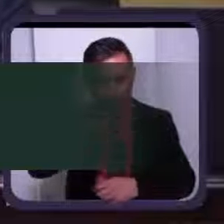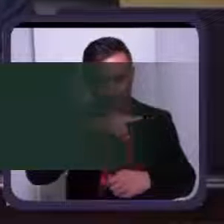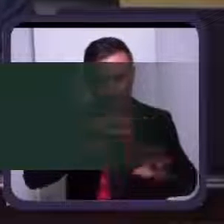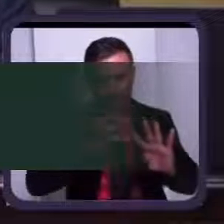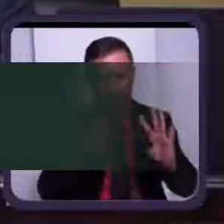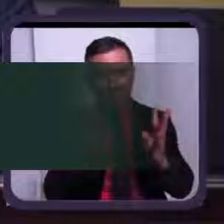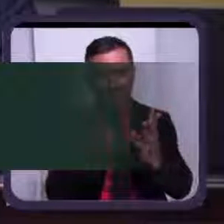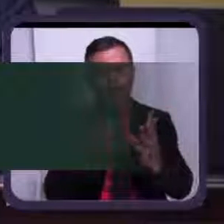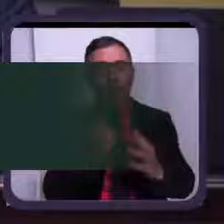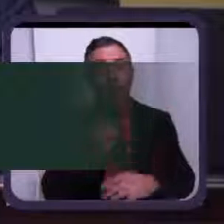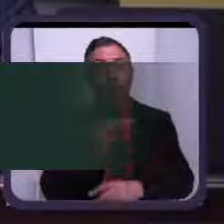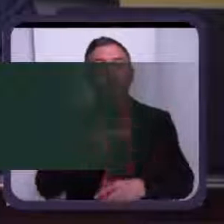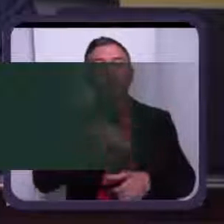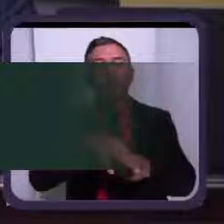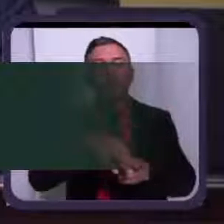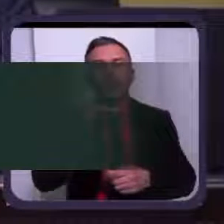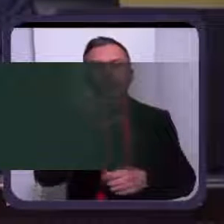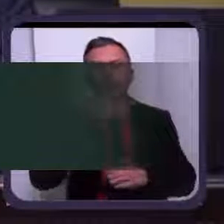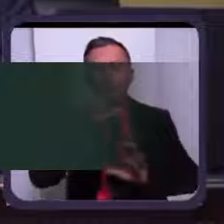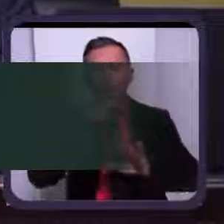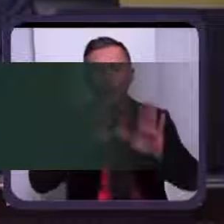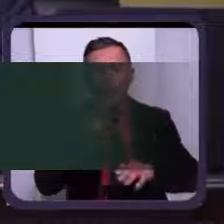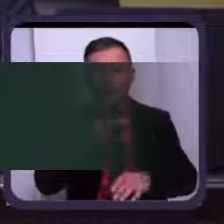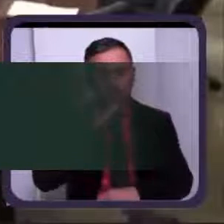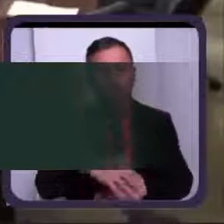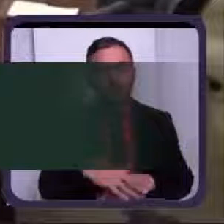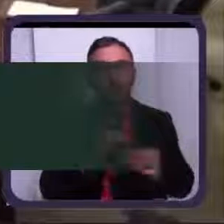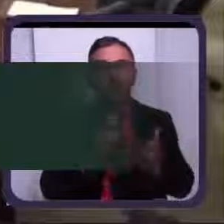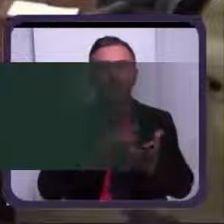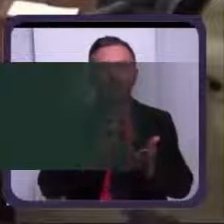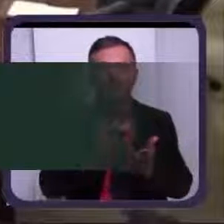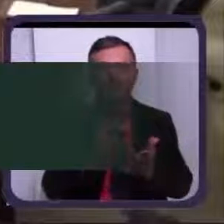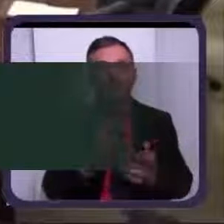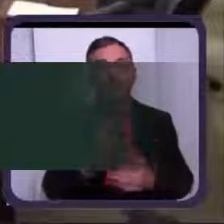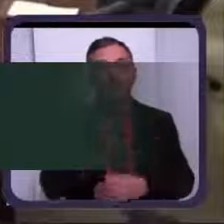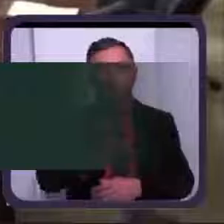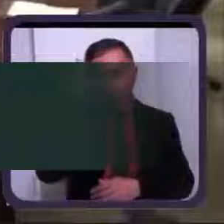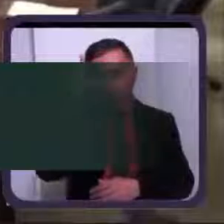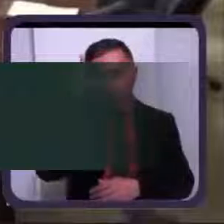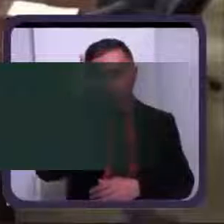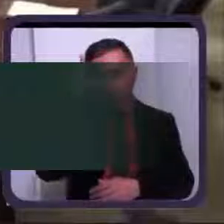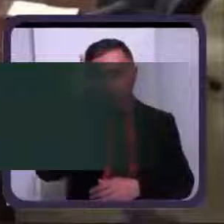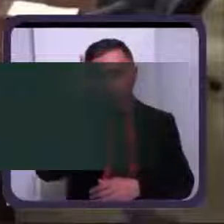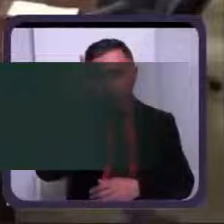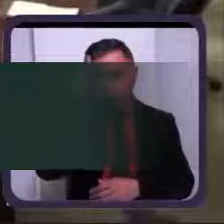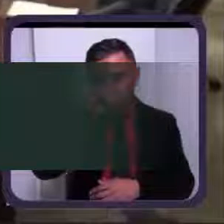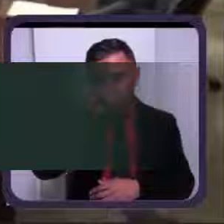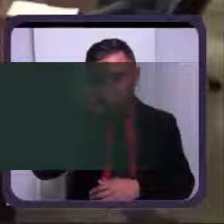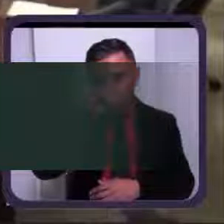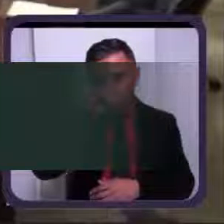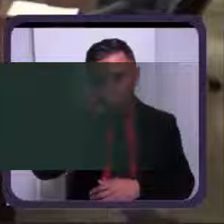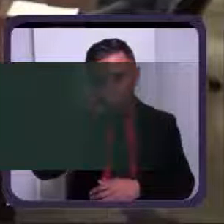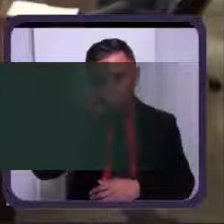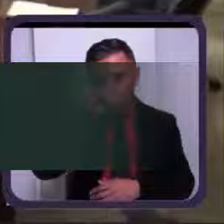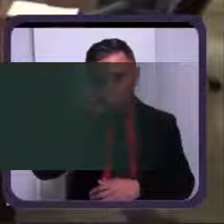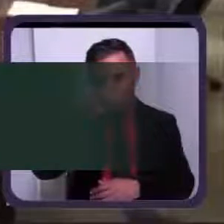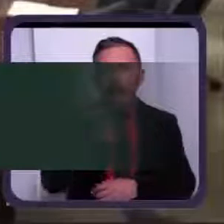claridad y certeza a la ciudadanía y a los partidos políticos. El informe se presentará de cara al otorgamiento de las